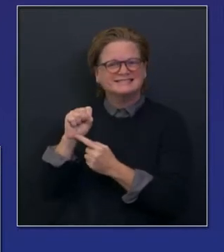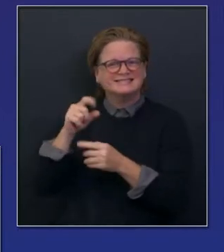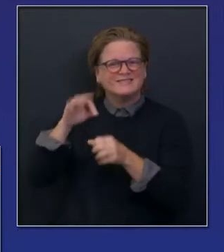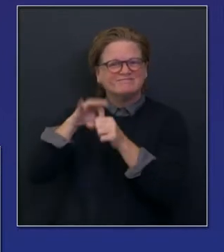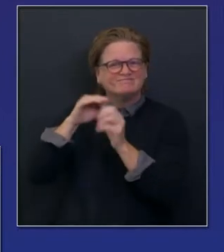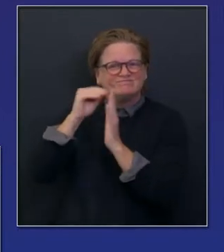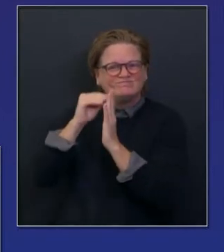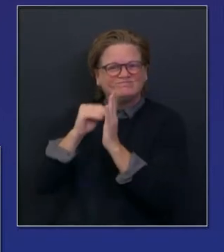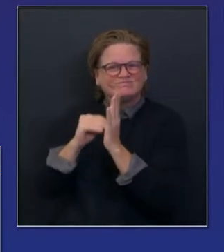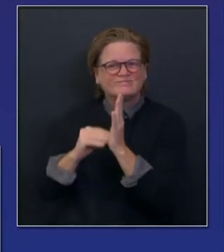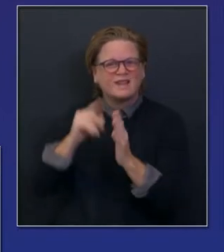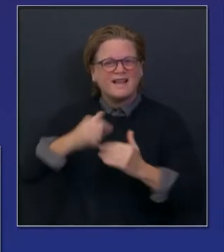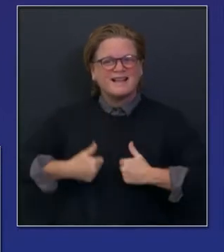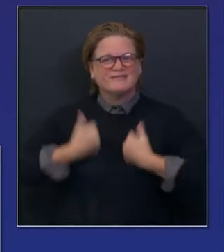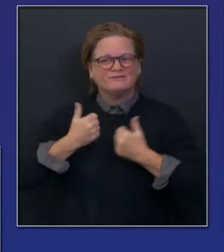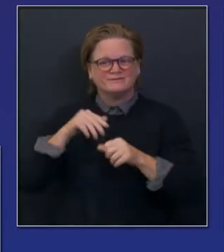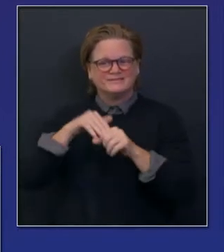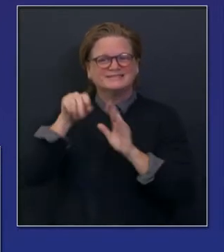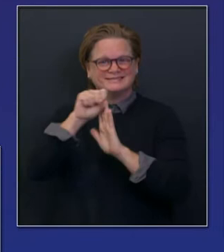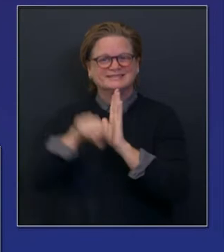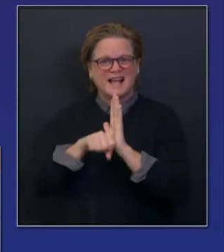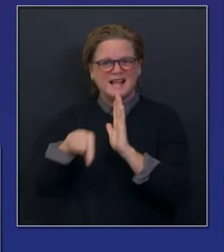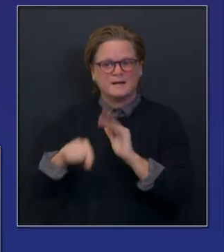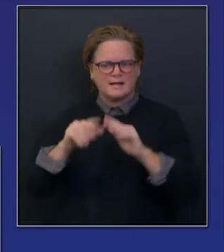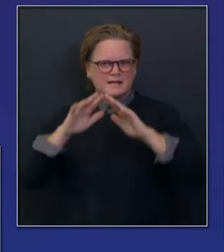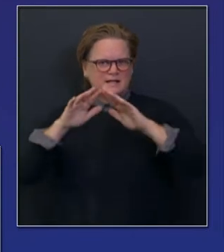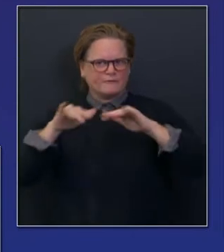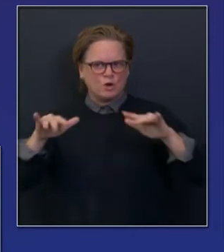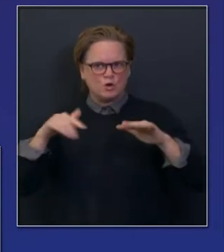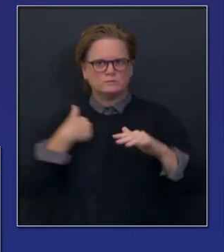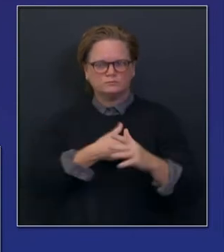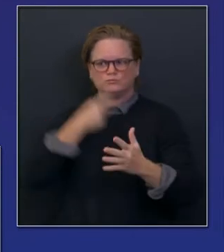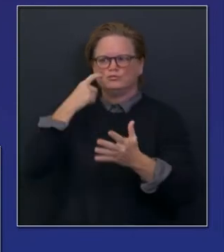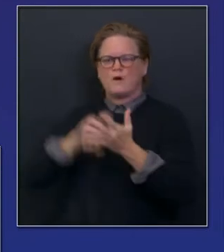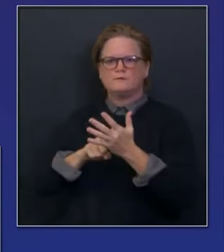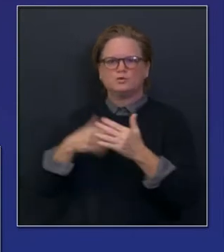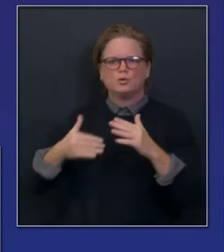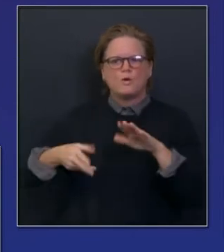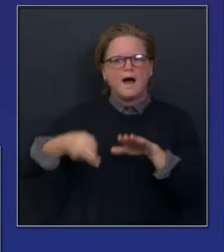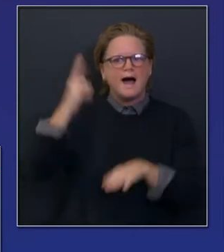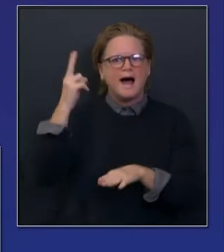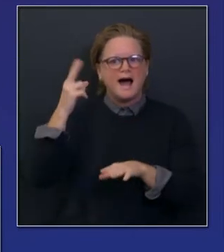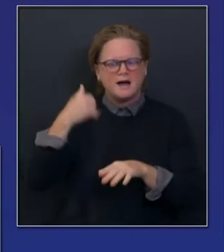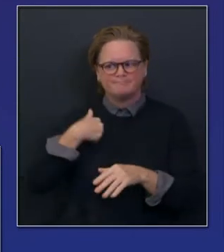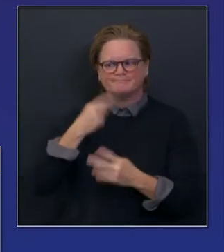la experiencia que adquirimos en esa campaña que fue